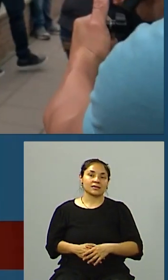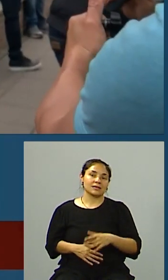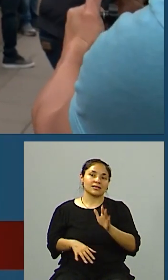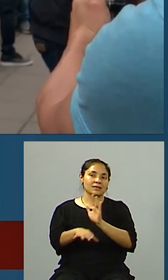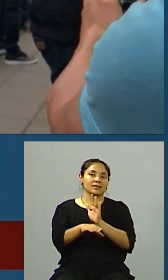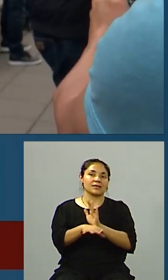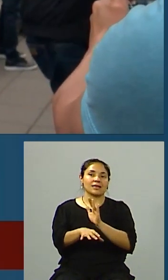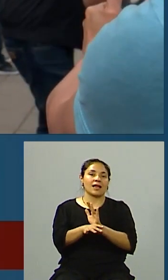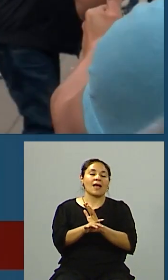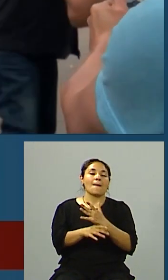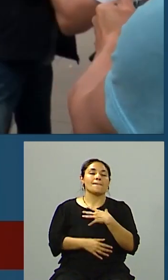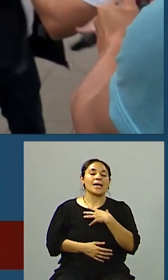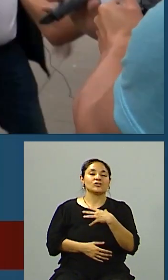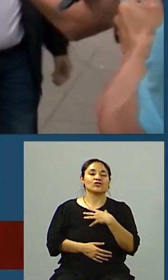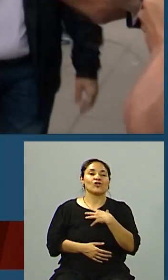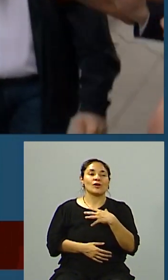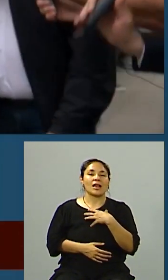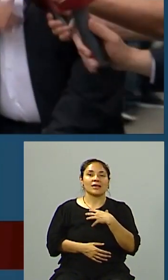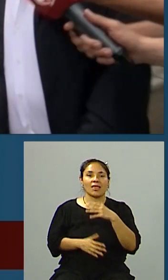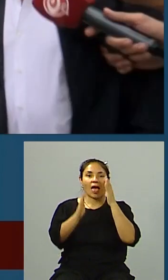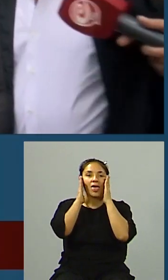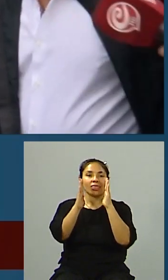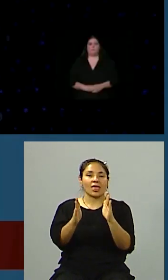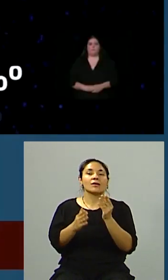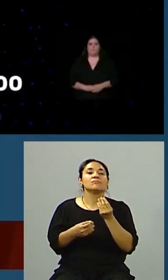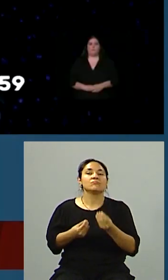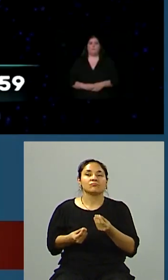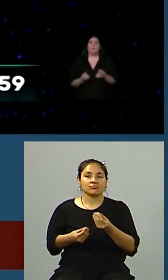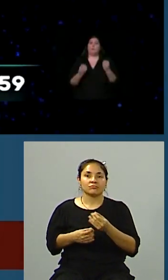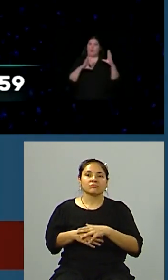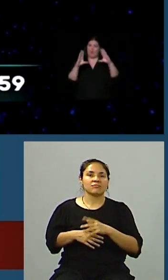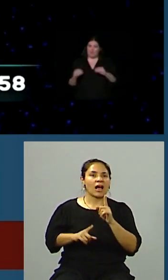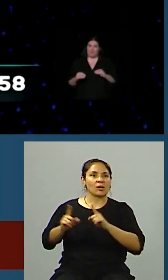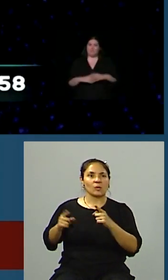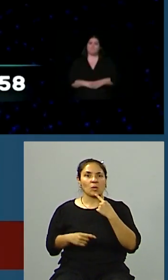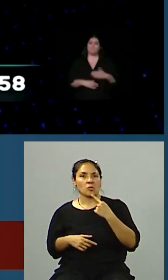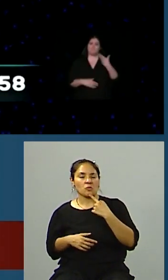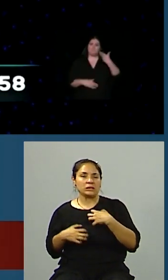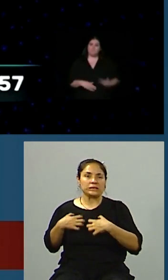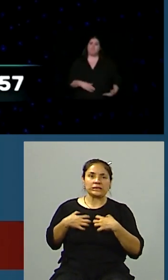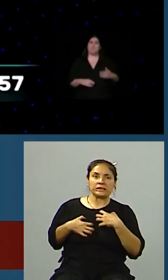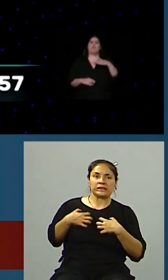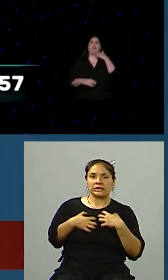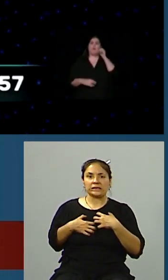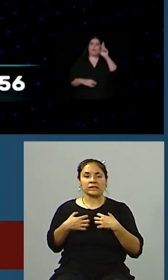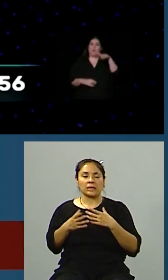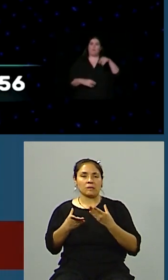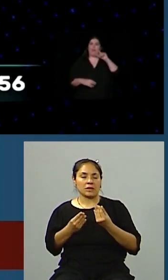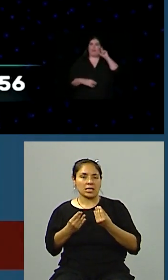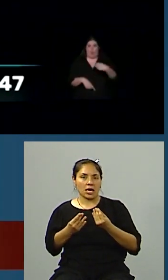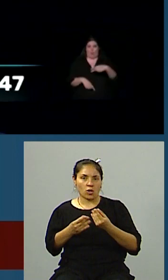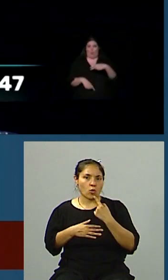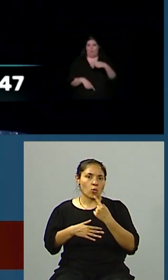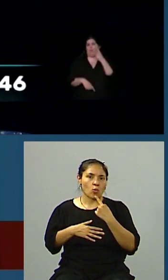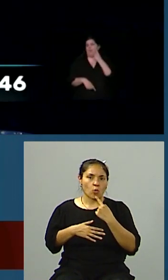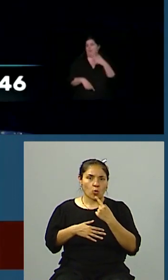personalidad, en algunos rasgos que han sido rasgos que han generado inquietud, temor, dudas en alguna porción de los votantes